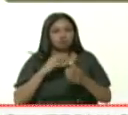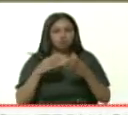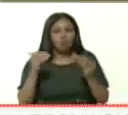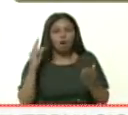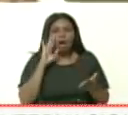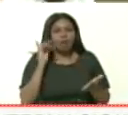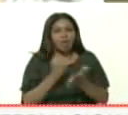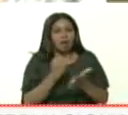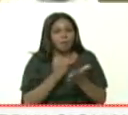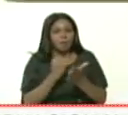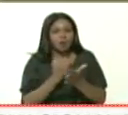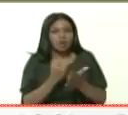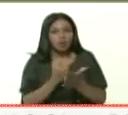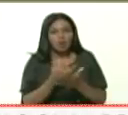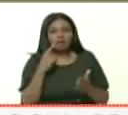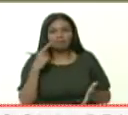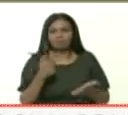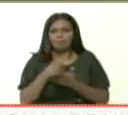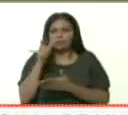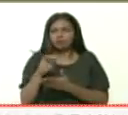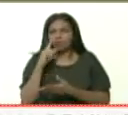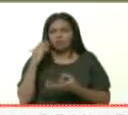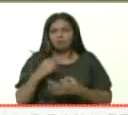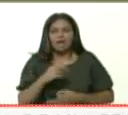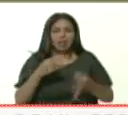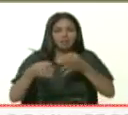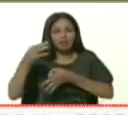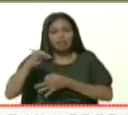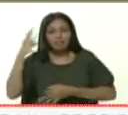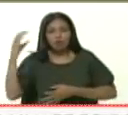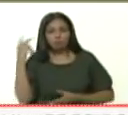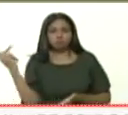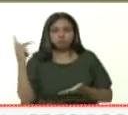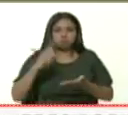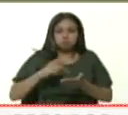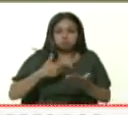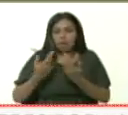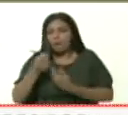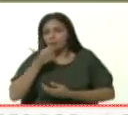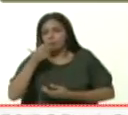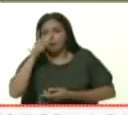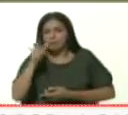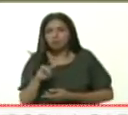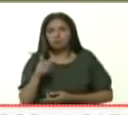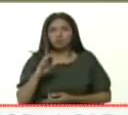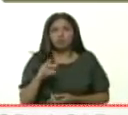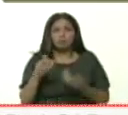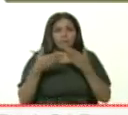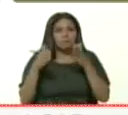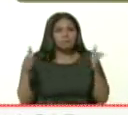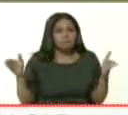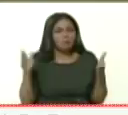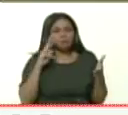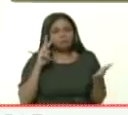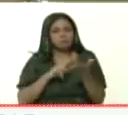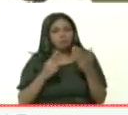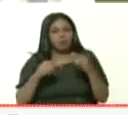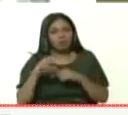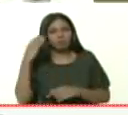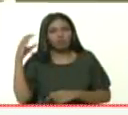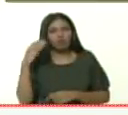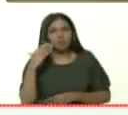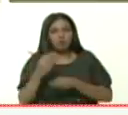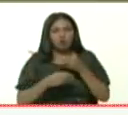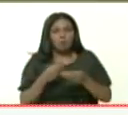las pruebas, y aquí están los testigos, y la Fiscalía colombiana puede venir a interrogar a los testigos ampliamente reconocidos por Colombia